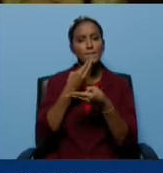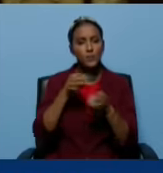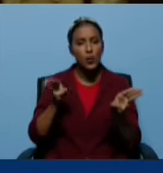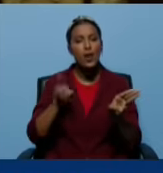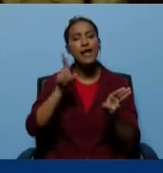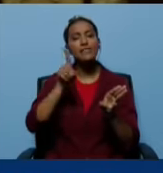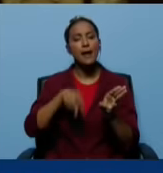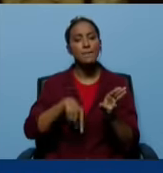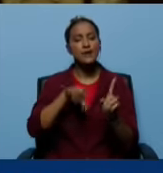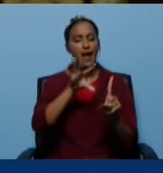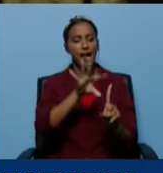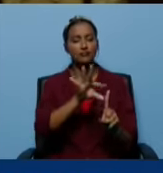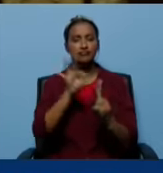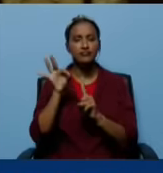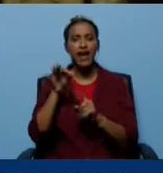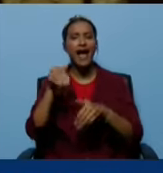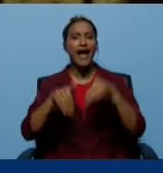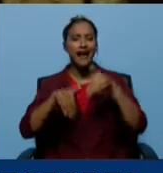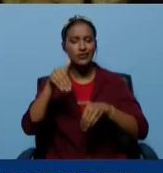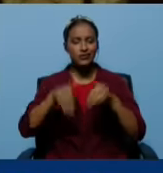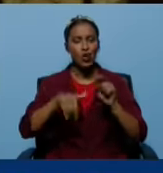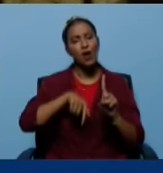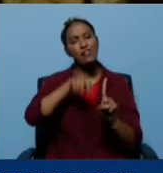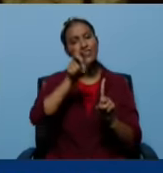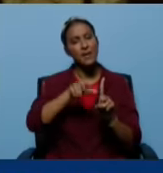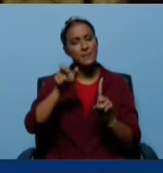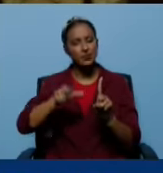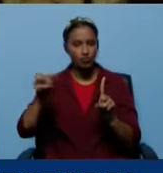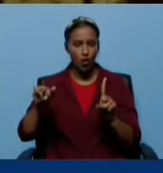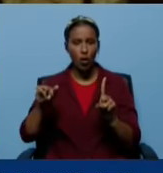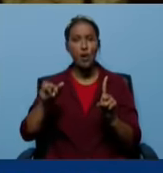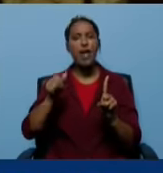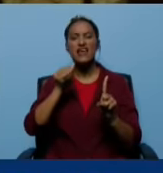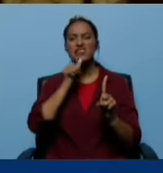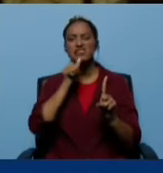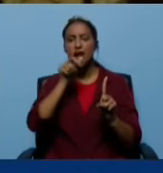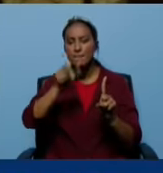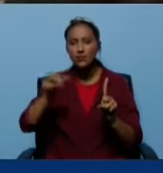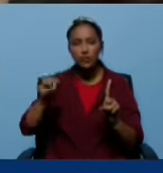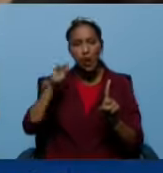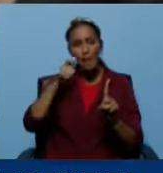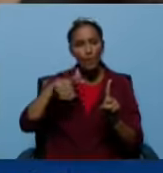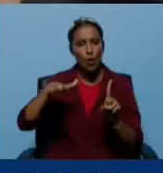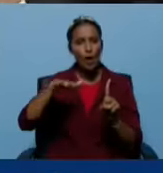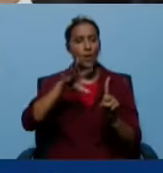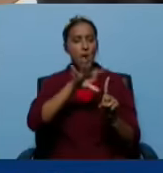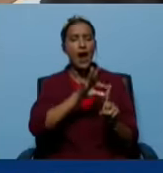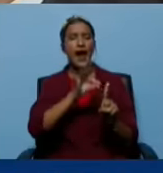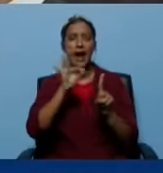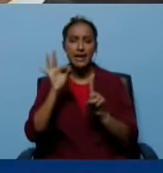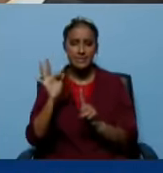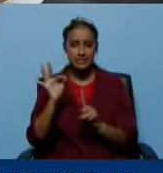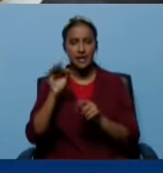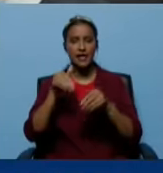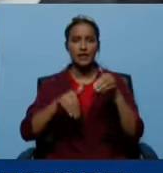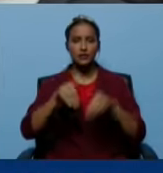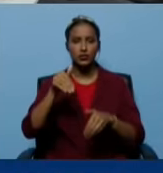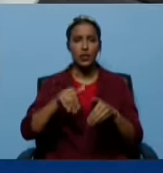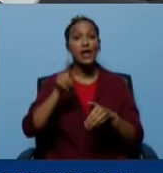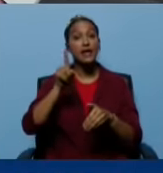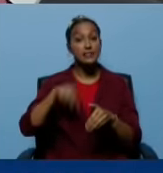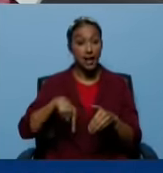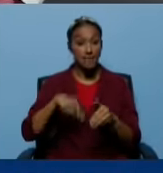de representación popular. Además, creó la sala electoral en el más alto tribunal